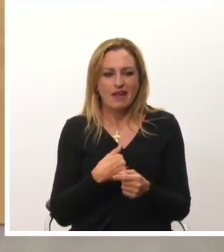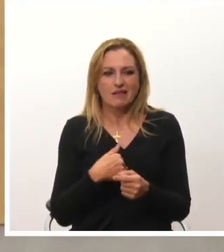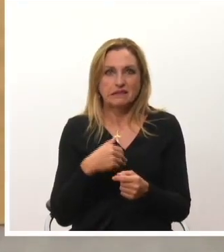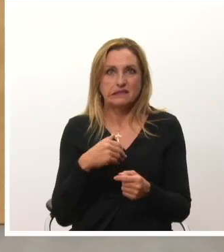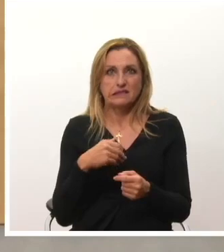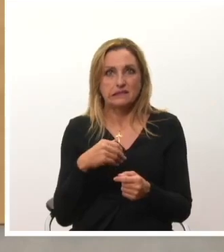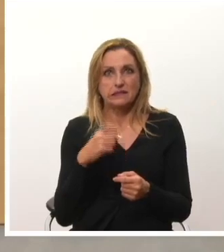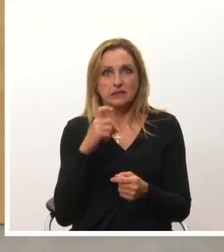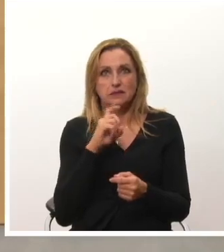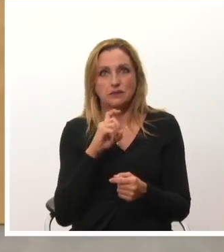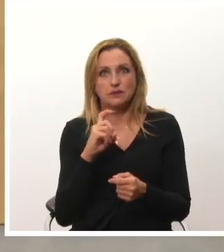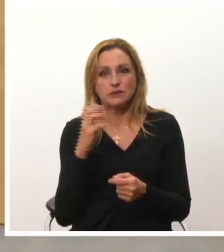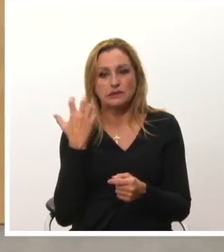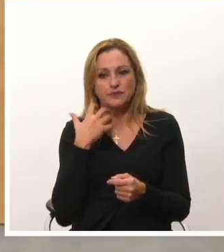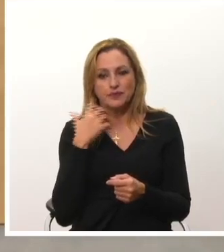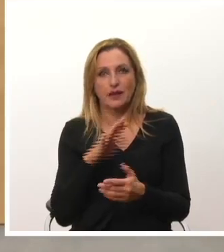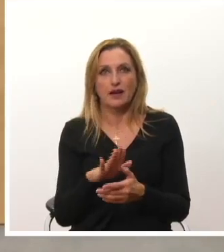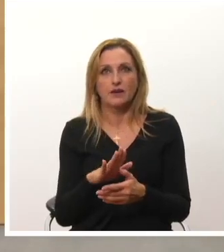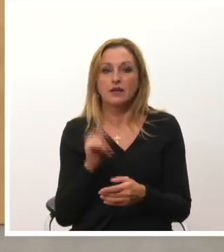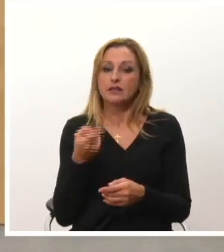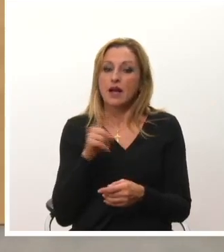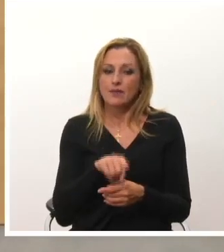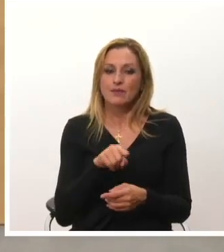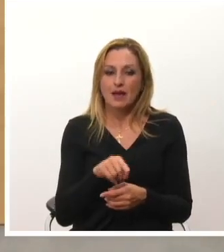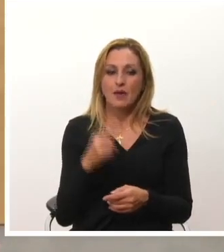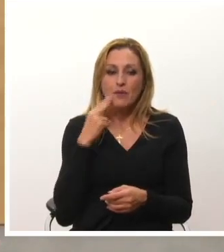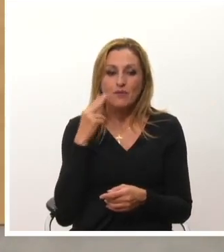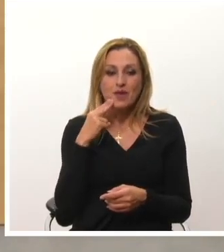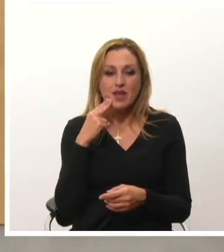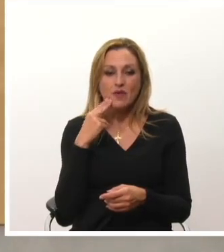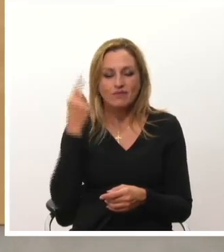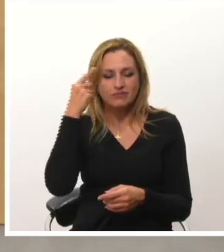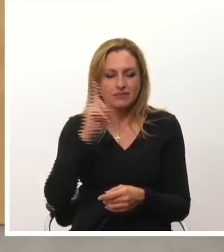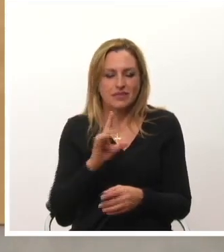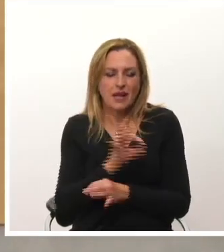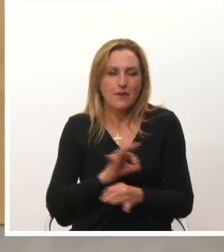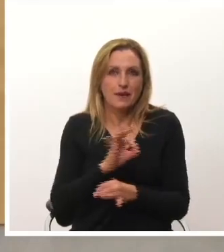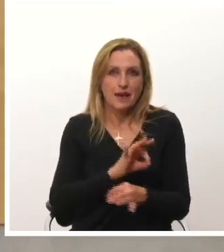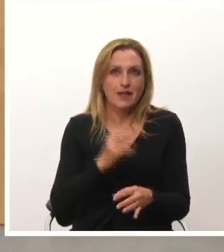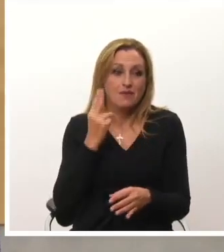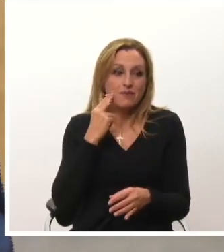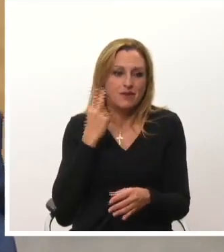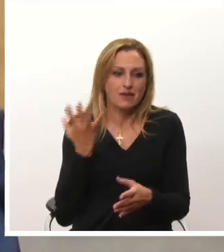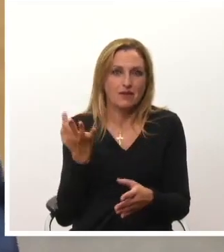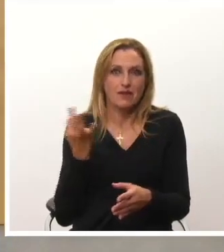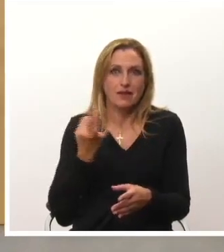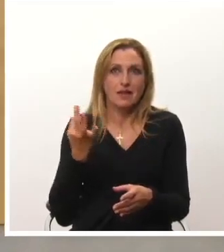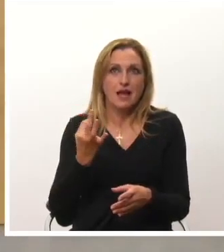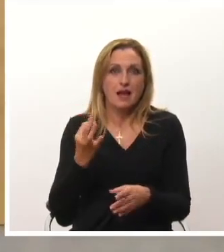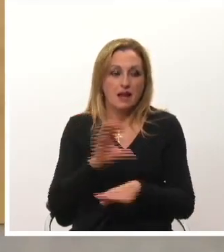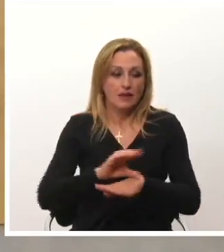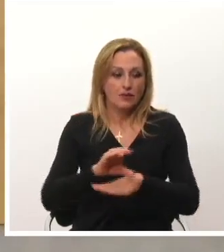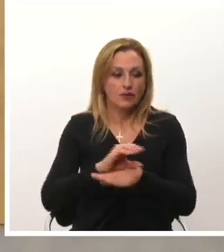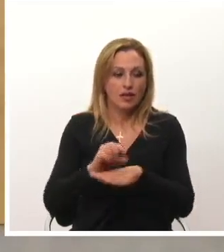en cuanto Luego habla de la consejera dice que tiene miedo e ignorancia hombre miedo ignorancia yo creo que la consejera ha sido